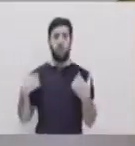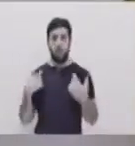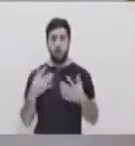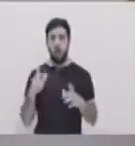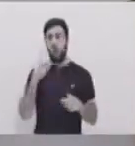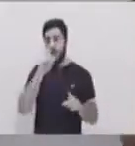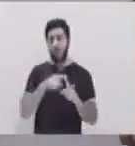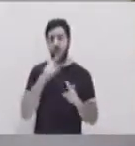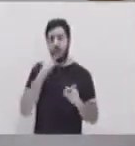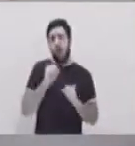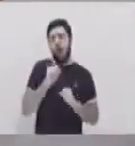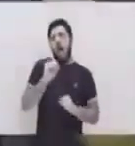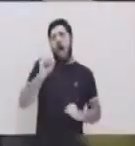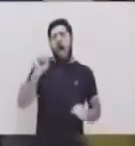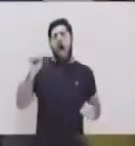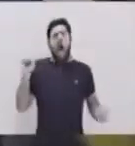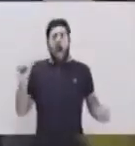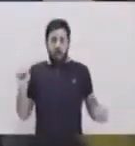vamos a bostezar.